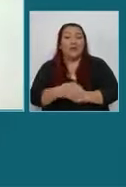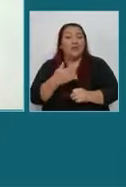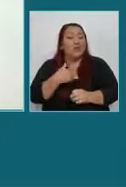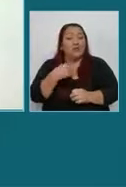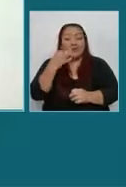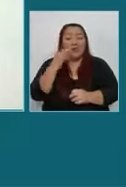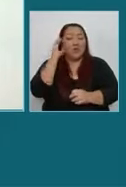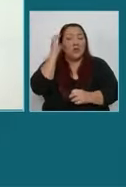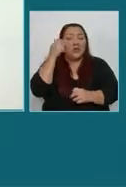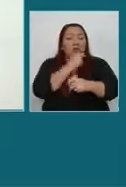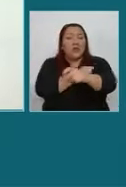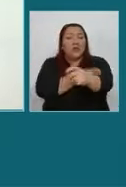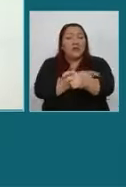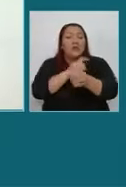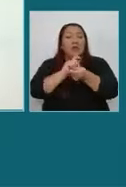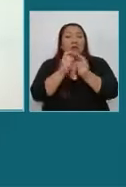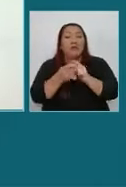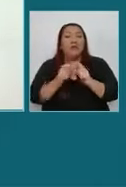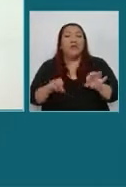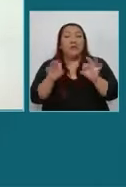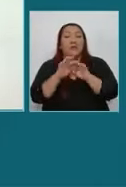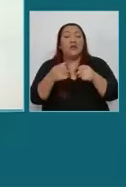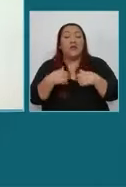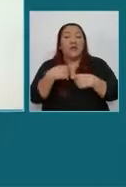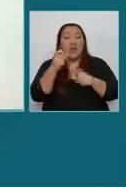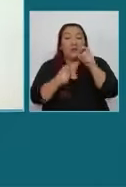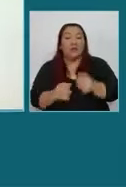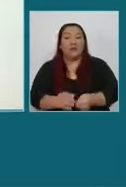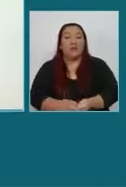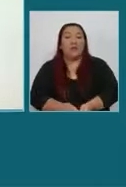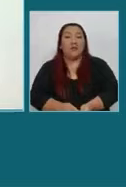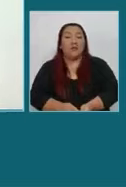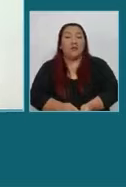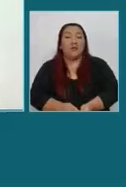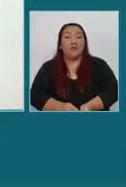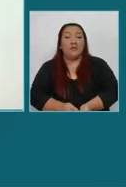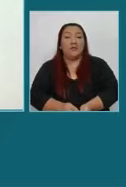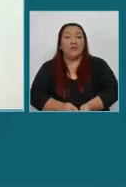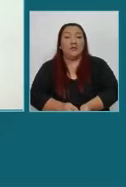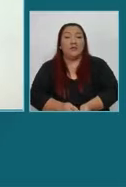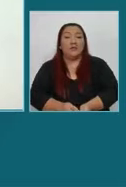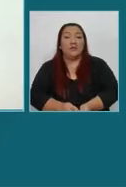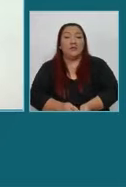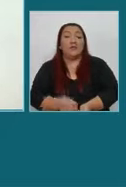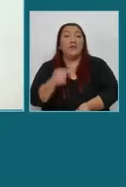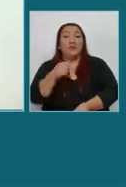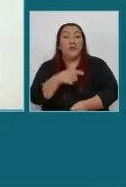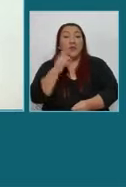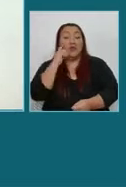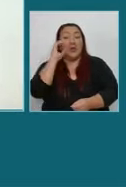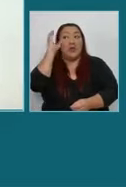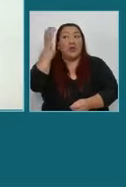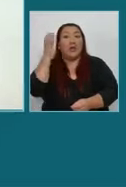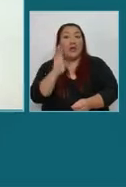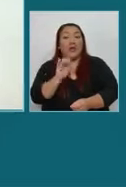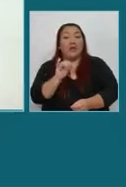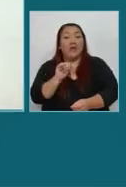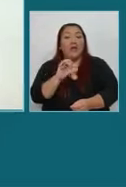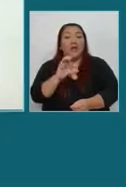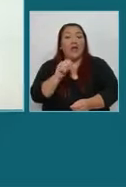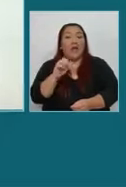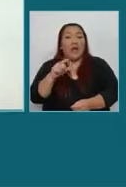y creemos en el poder transformacional que tienen los emprendedores. Por eso creamos el Be Kind Tech Fund, un